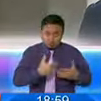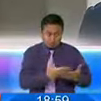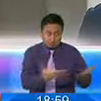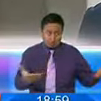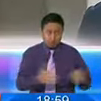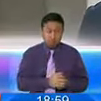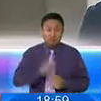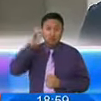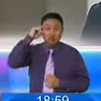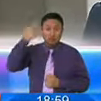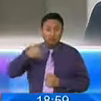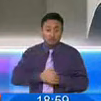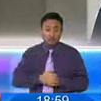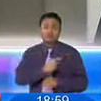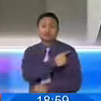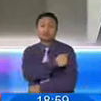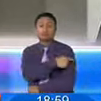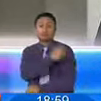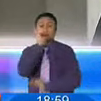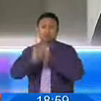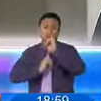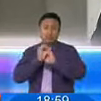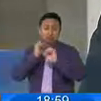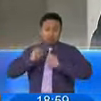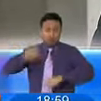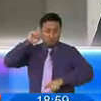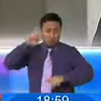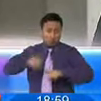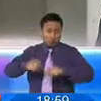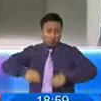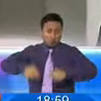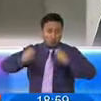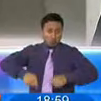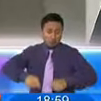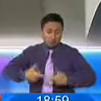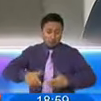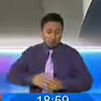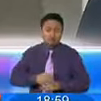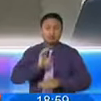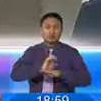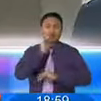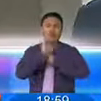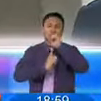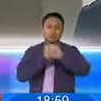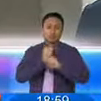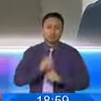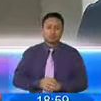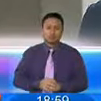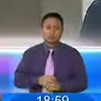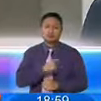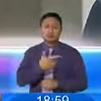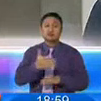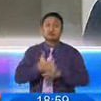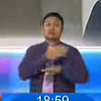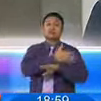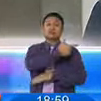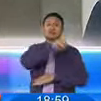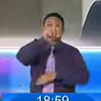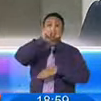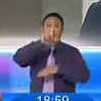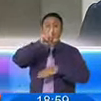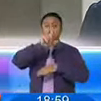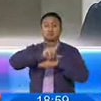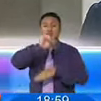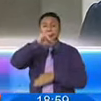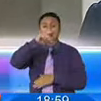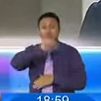el gobierno firmó un convenio con Cruz Roja Internacional, que es la institución que hace esto en Ecuador y en el mundo. Lo hizo en Lima la canciller Espinosa